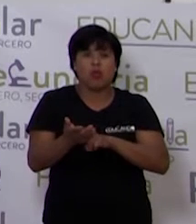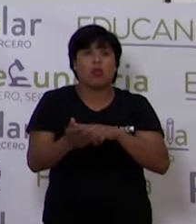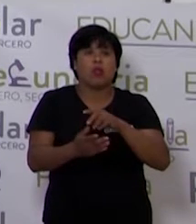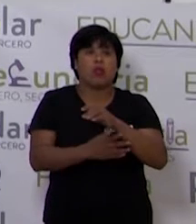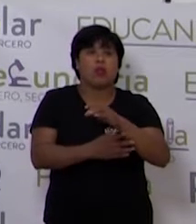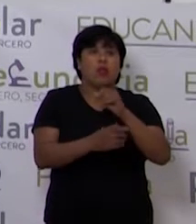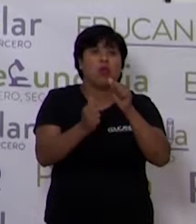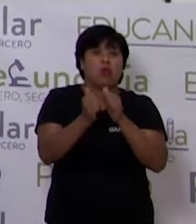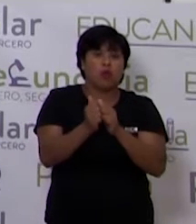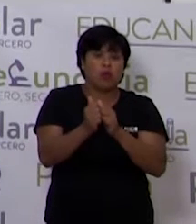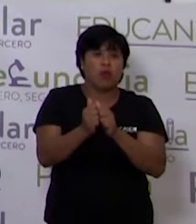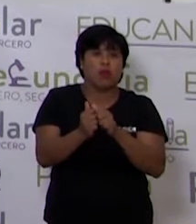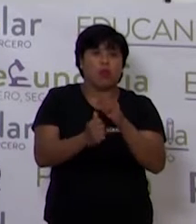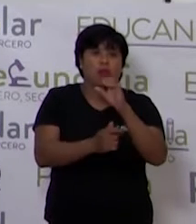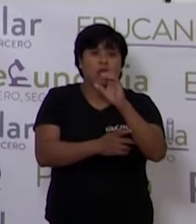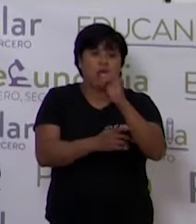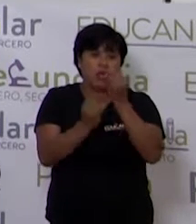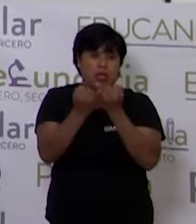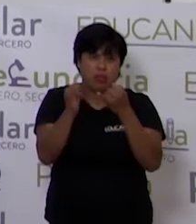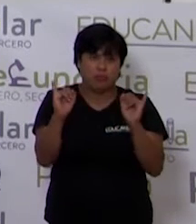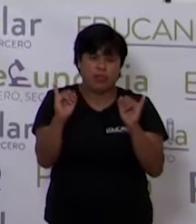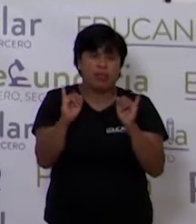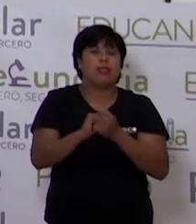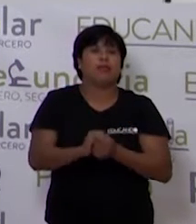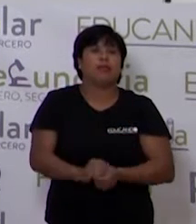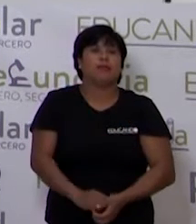valor con independiente.